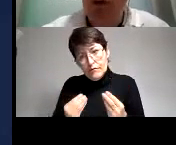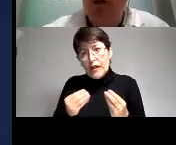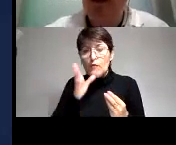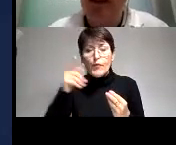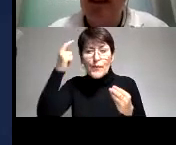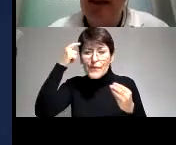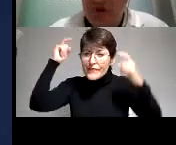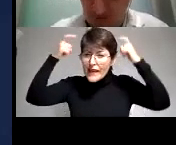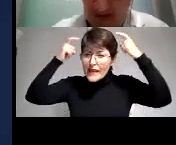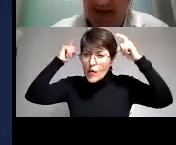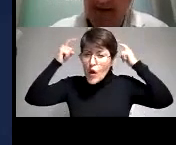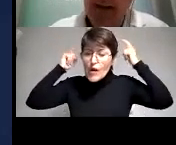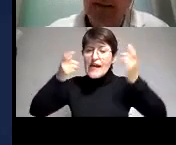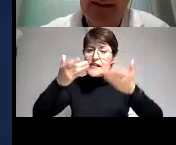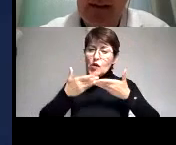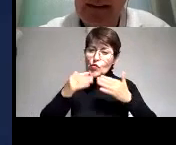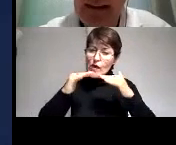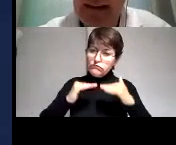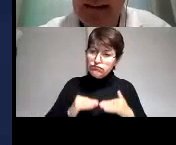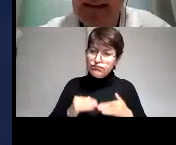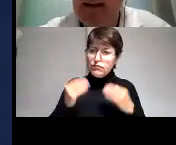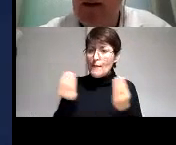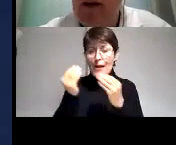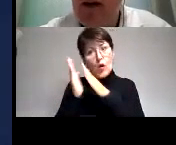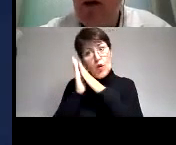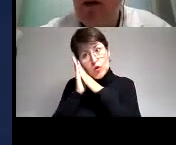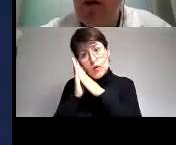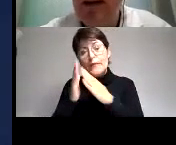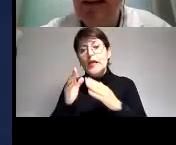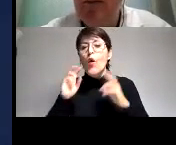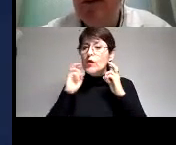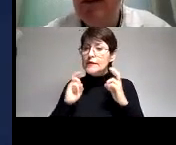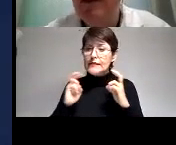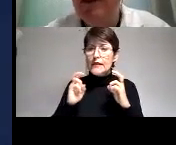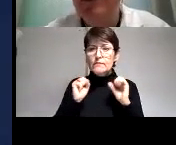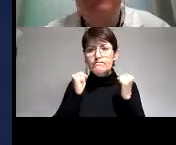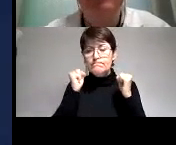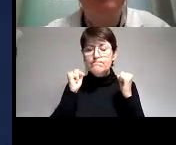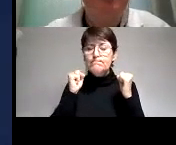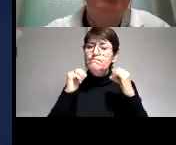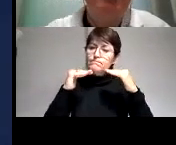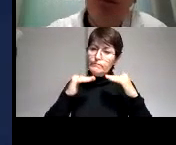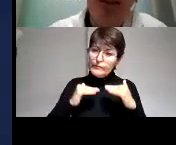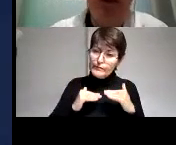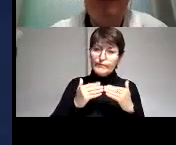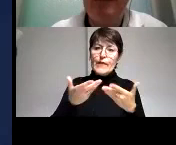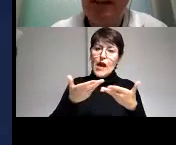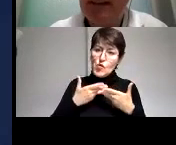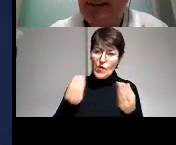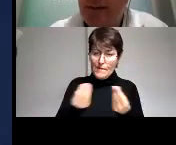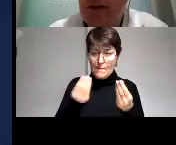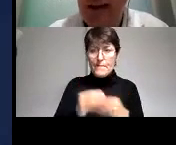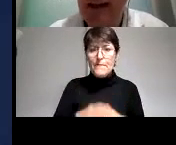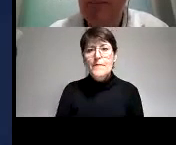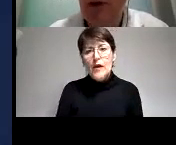son los que nos condicionan, los que se activan en ese estado de estrés o en esas emociones, sobre todo en